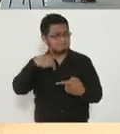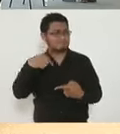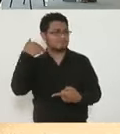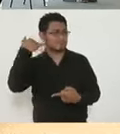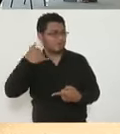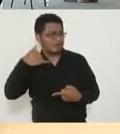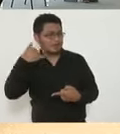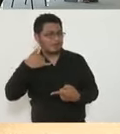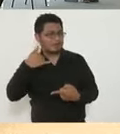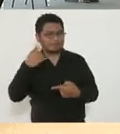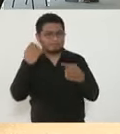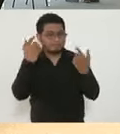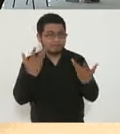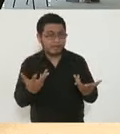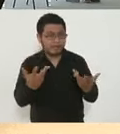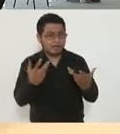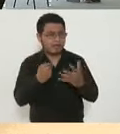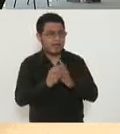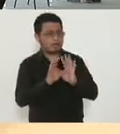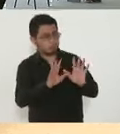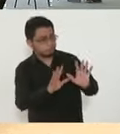para supervisar